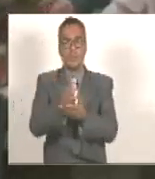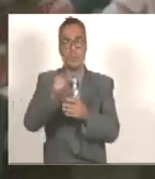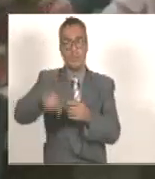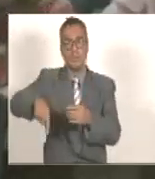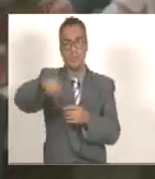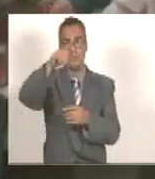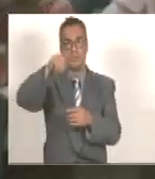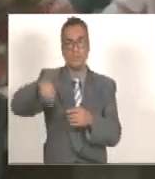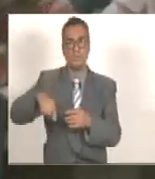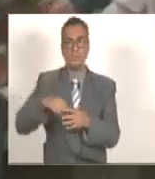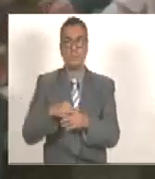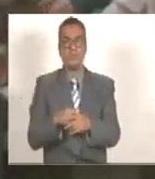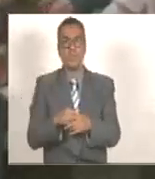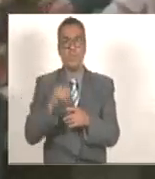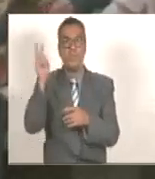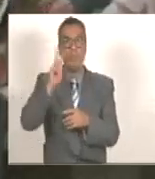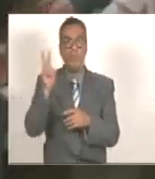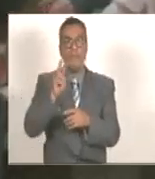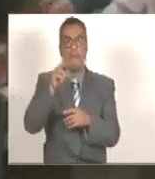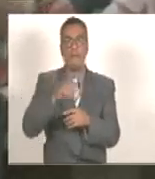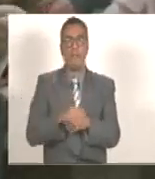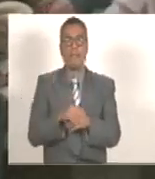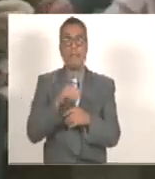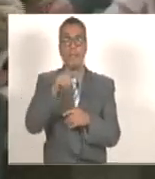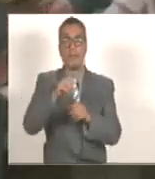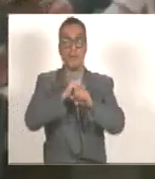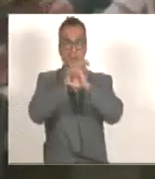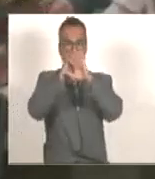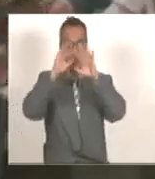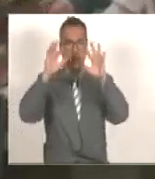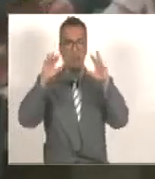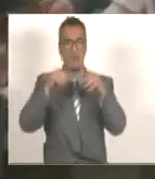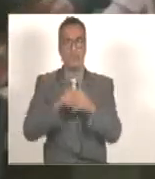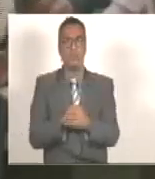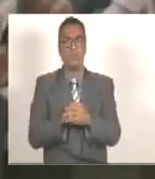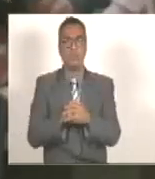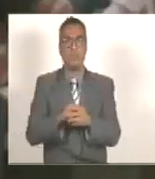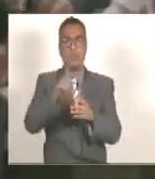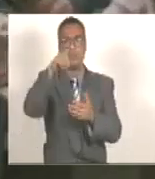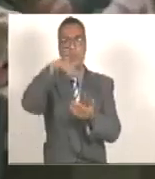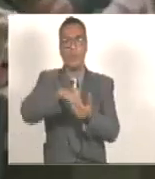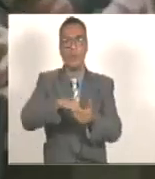unilateral. Venezuela es clara desde